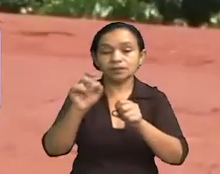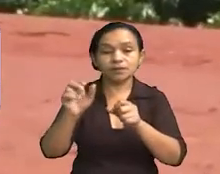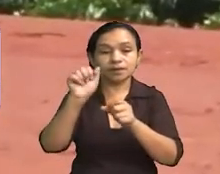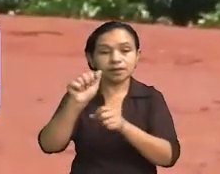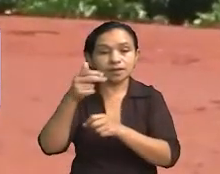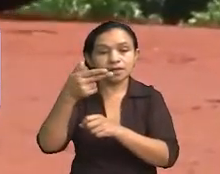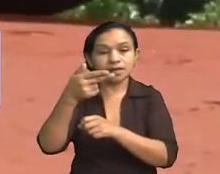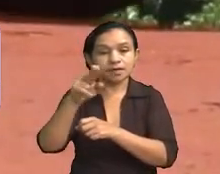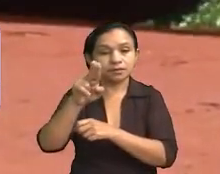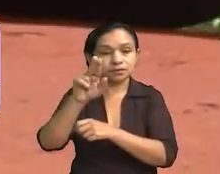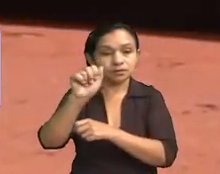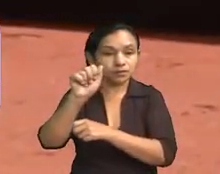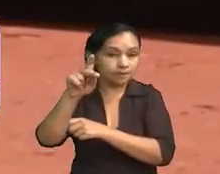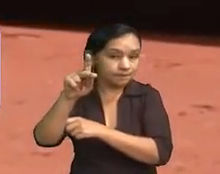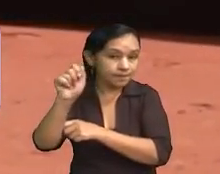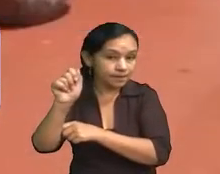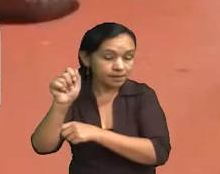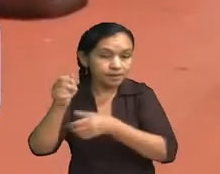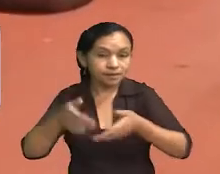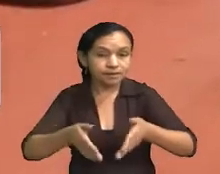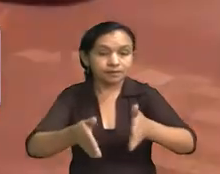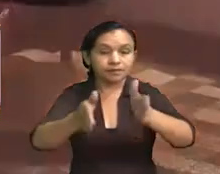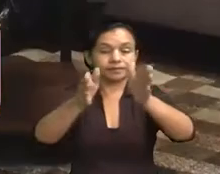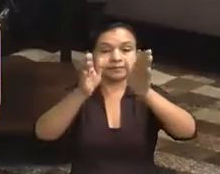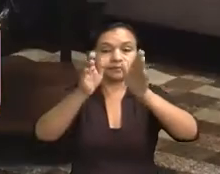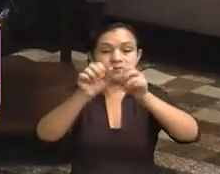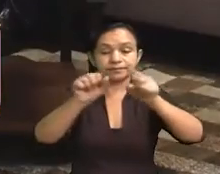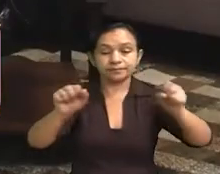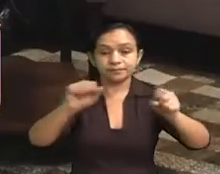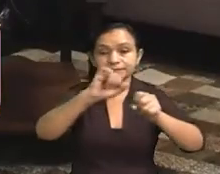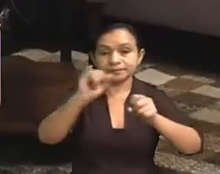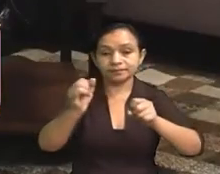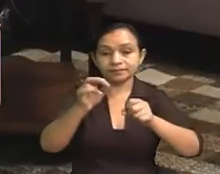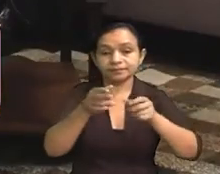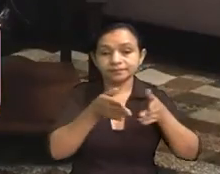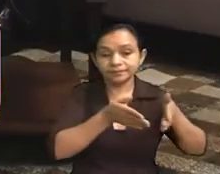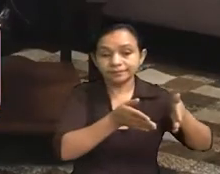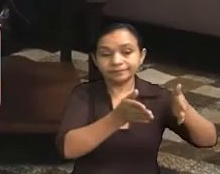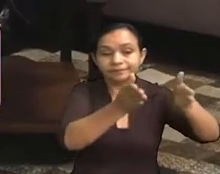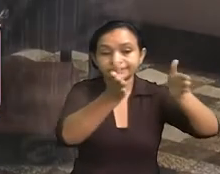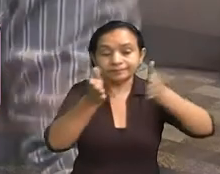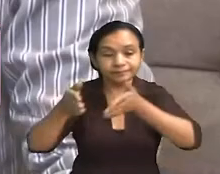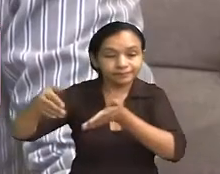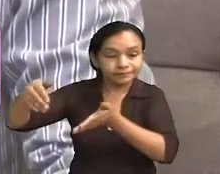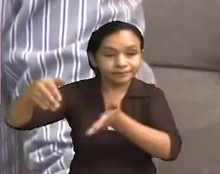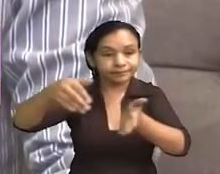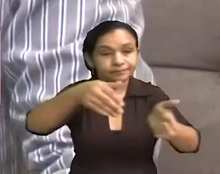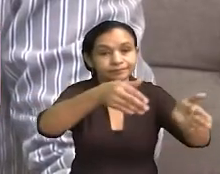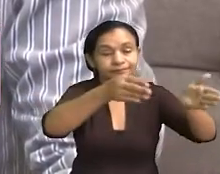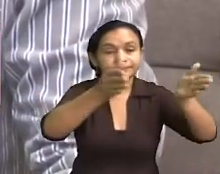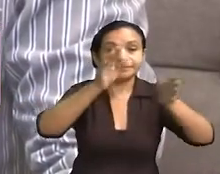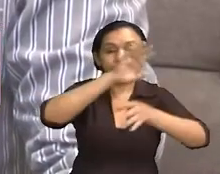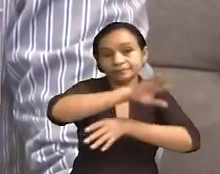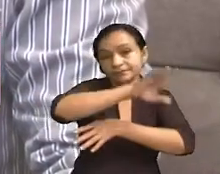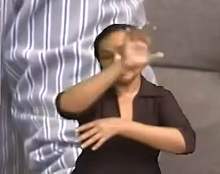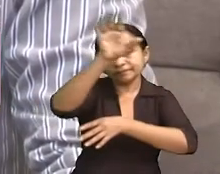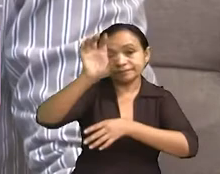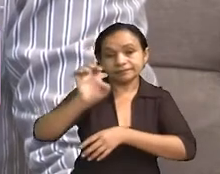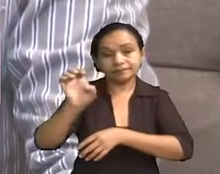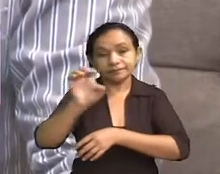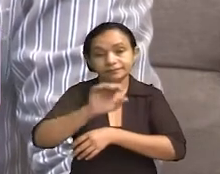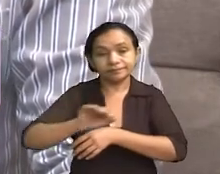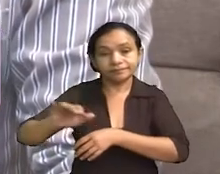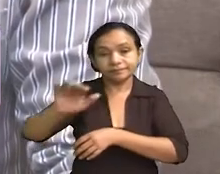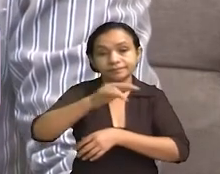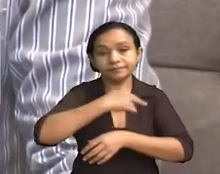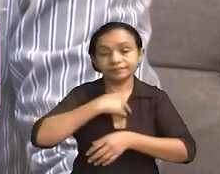Achuapa, ¿verdad? Y el regadío San Juan de Limay. Estos son dos tramos que son en el departamento de Estelí que